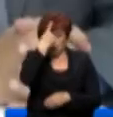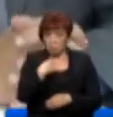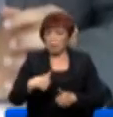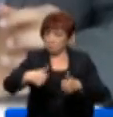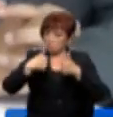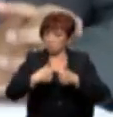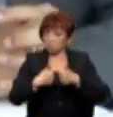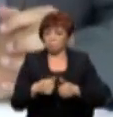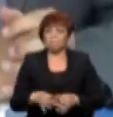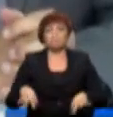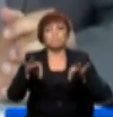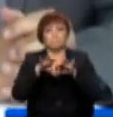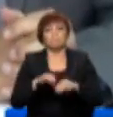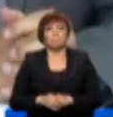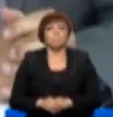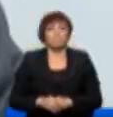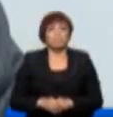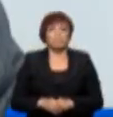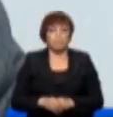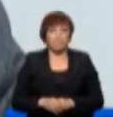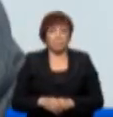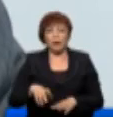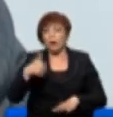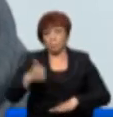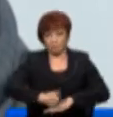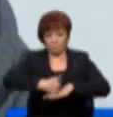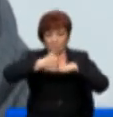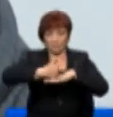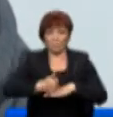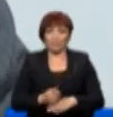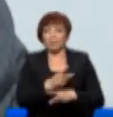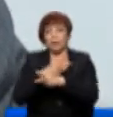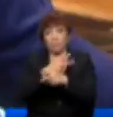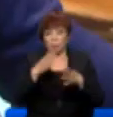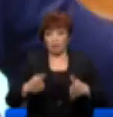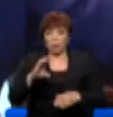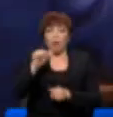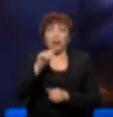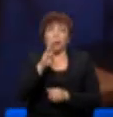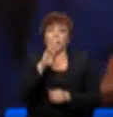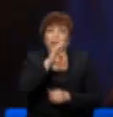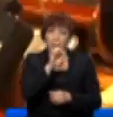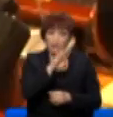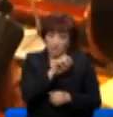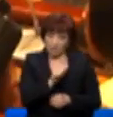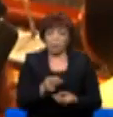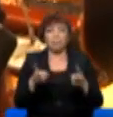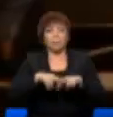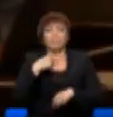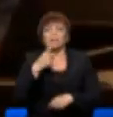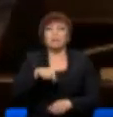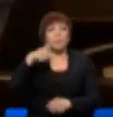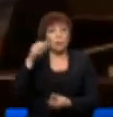cargo. La titular del Consejo Nacional Electoral, conjuntamente con uno de los consejeros de mayoría, José Cabrera, resaltaron además otras reformas que